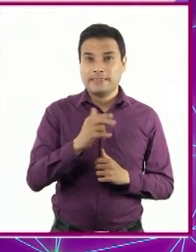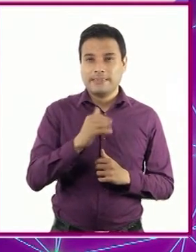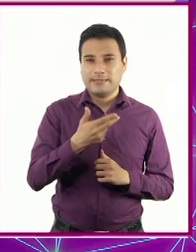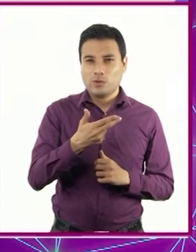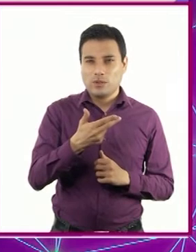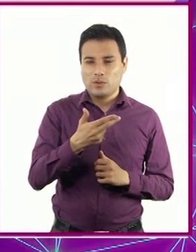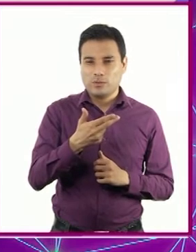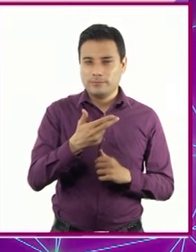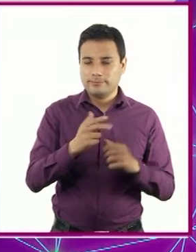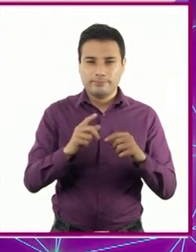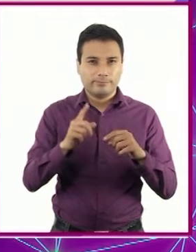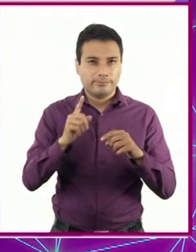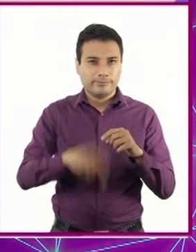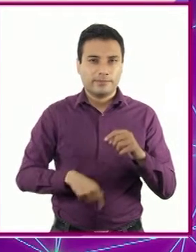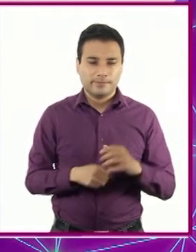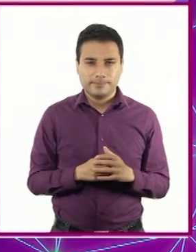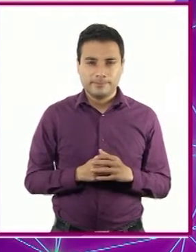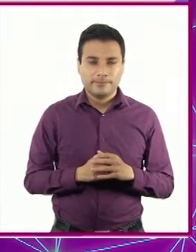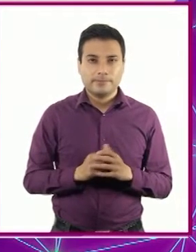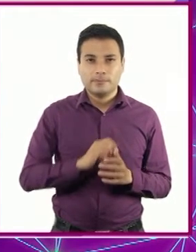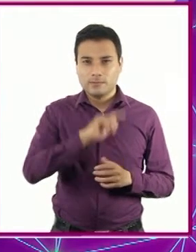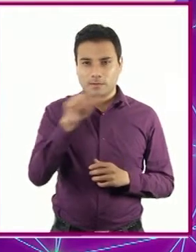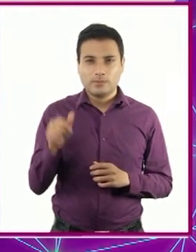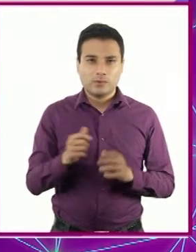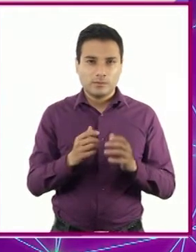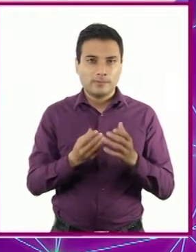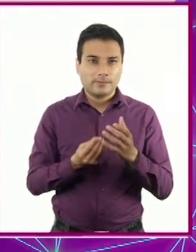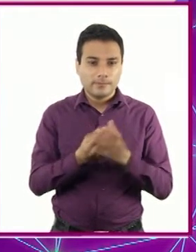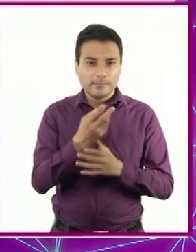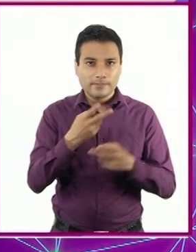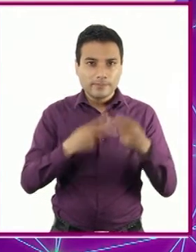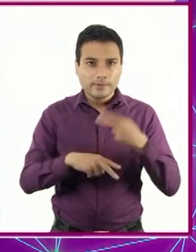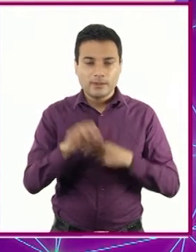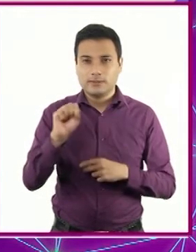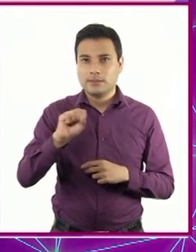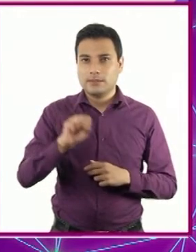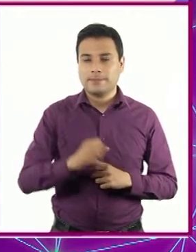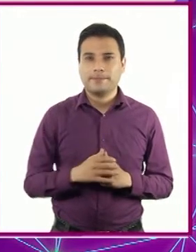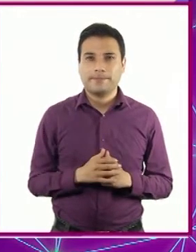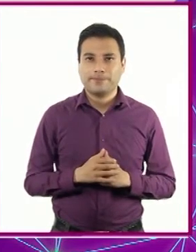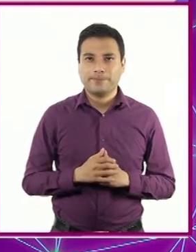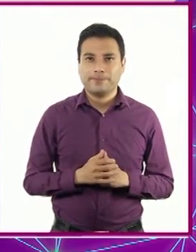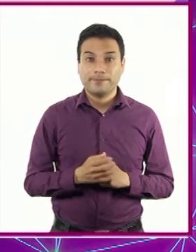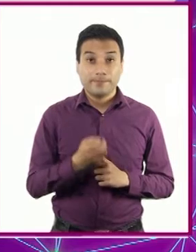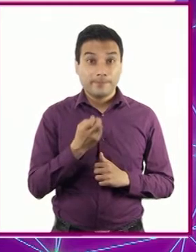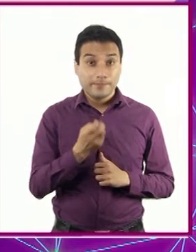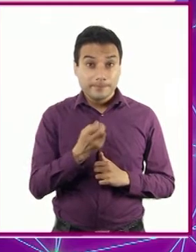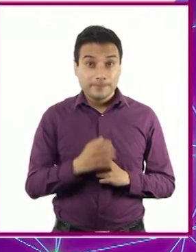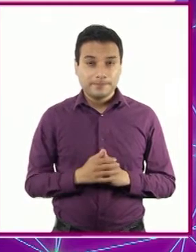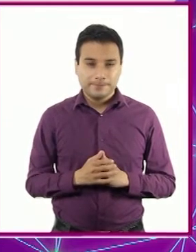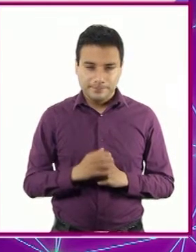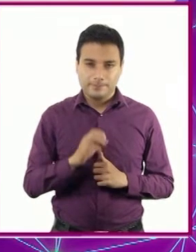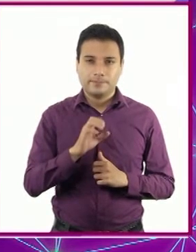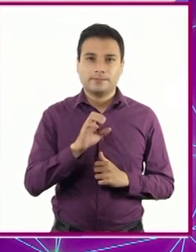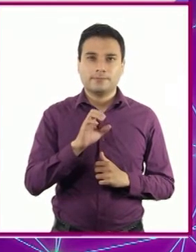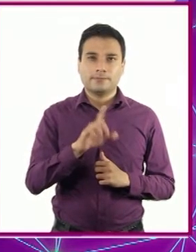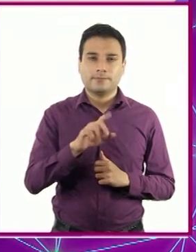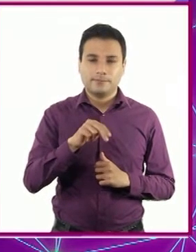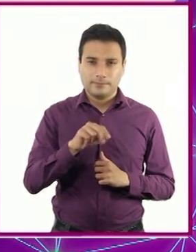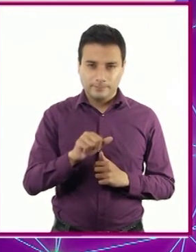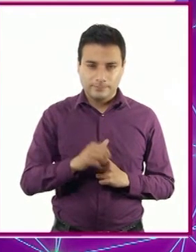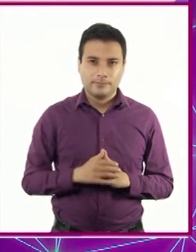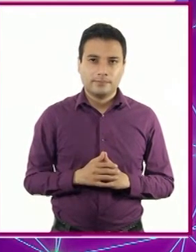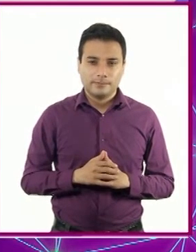del ácido clorhídrico, generando como productos una sal, la cual es cloruro de sodio, dióxido